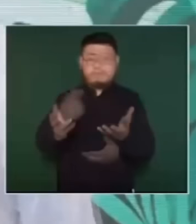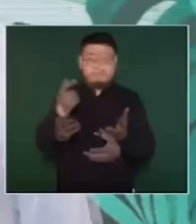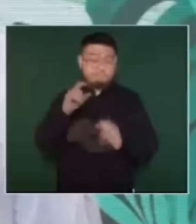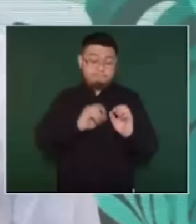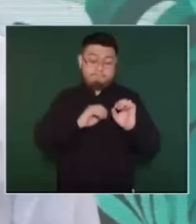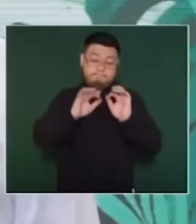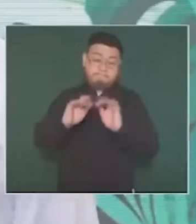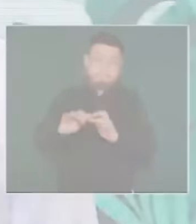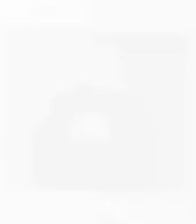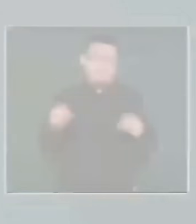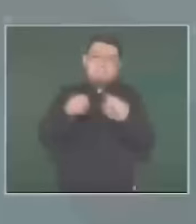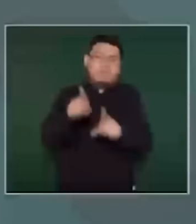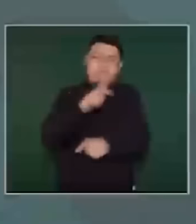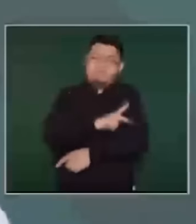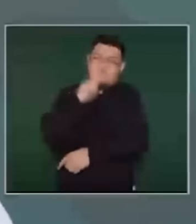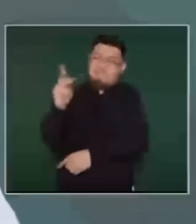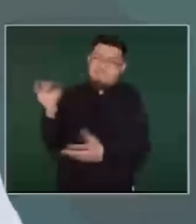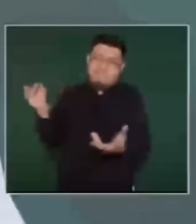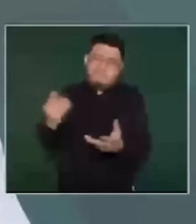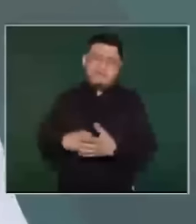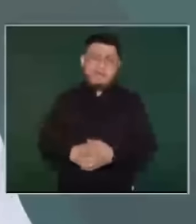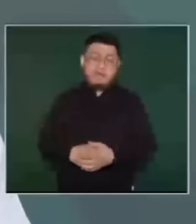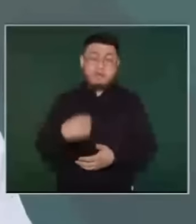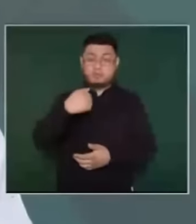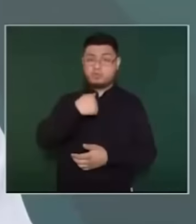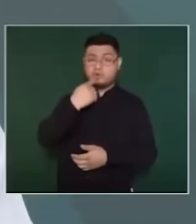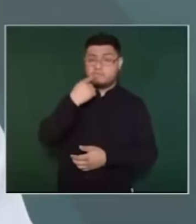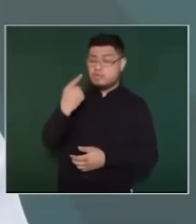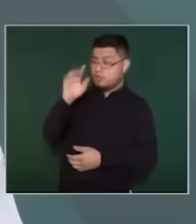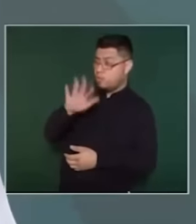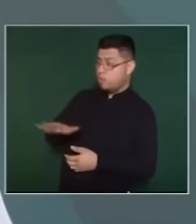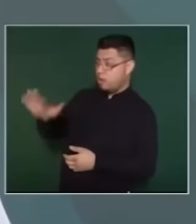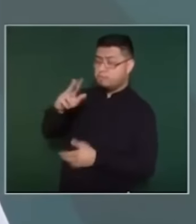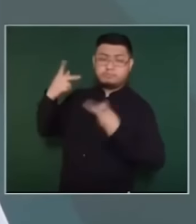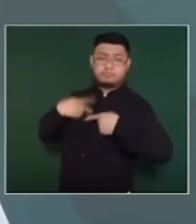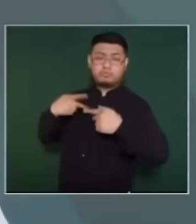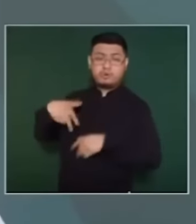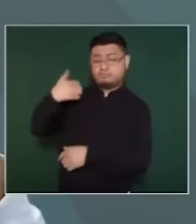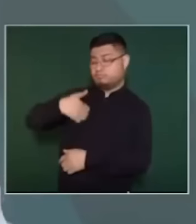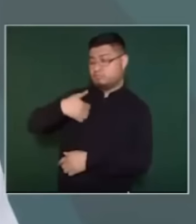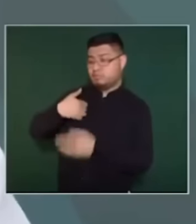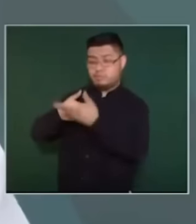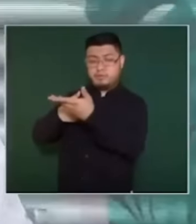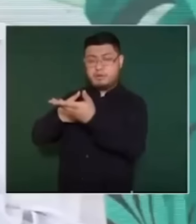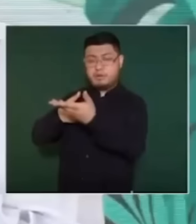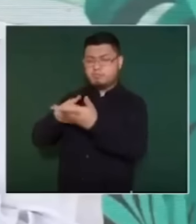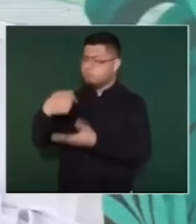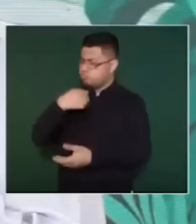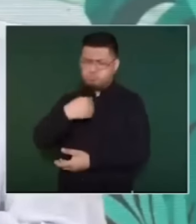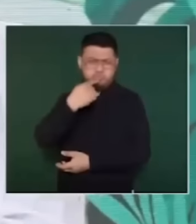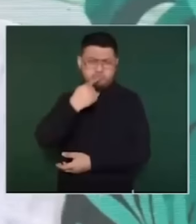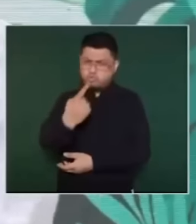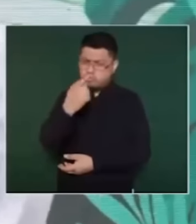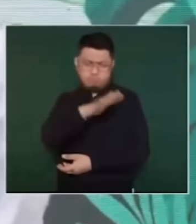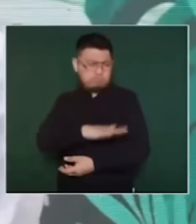hace al presidente de Argentina, Javier Milei. Y es que el señor Milei ha